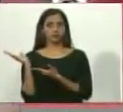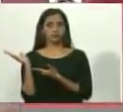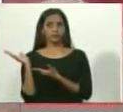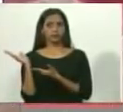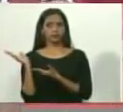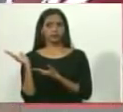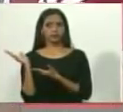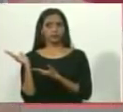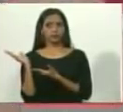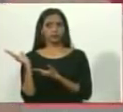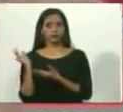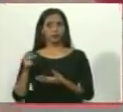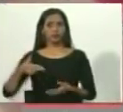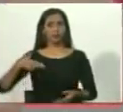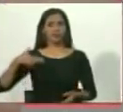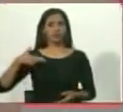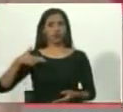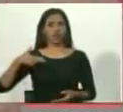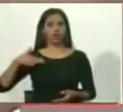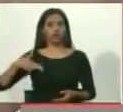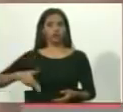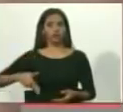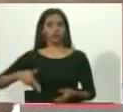Miren lo que tiene aquí, una pistola.